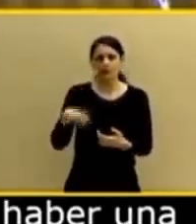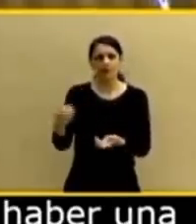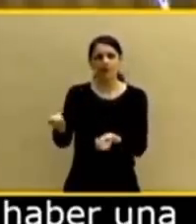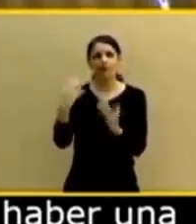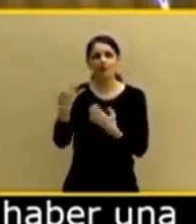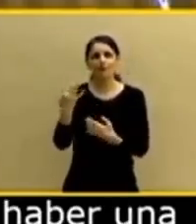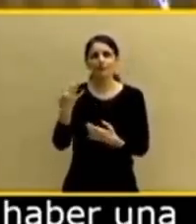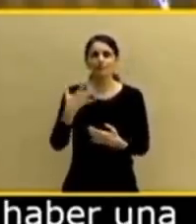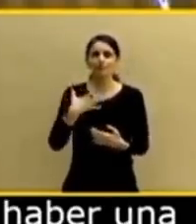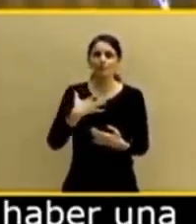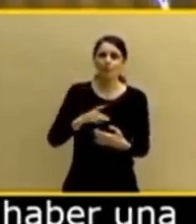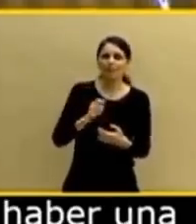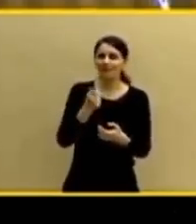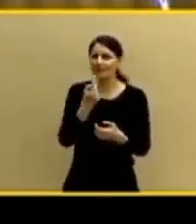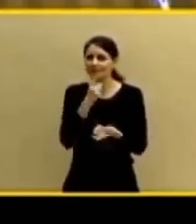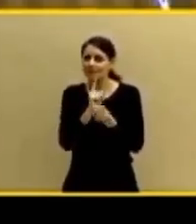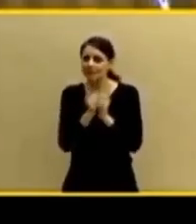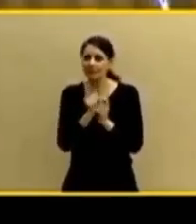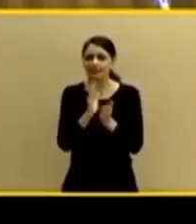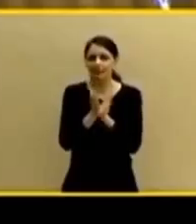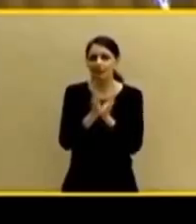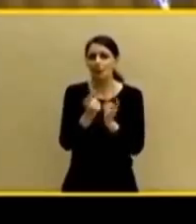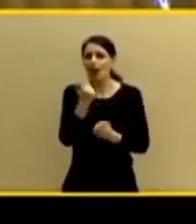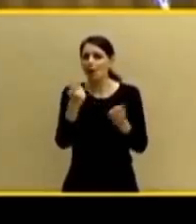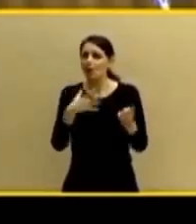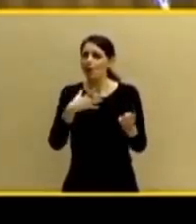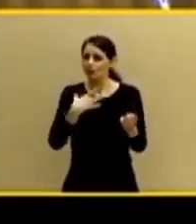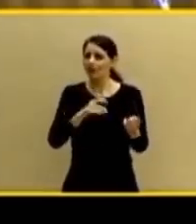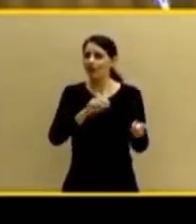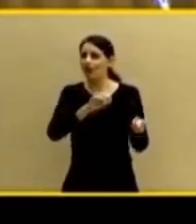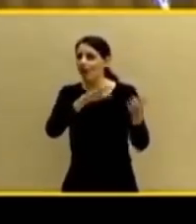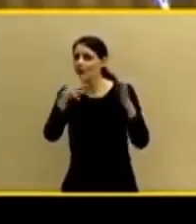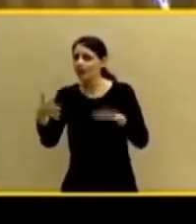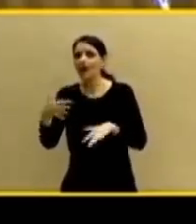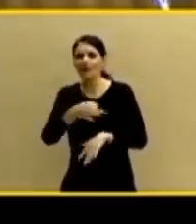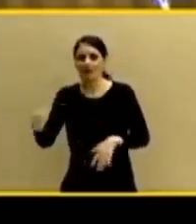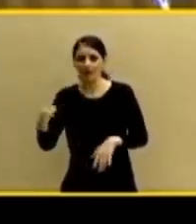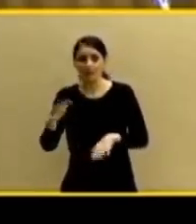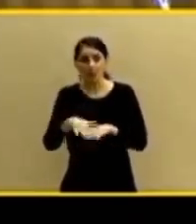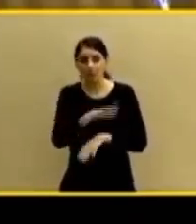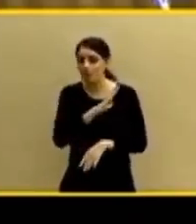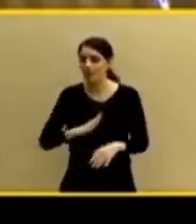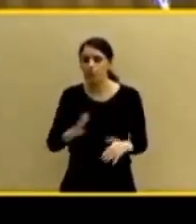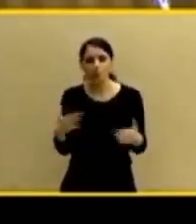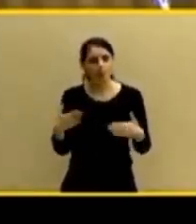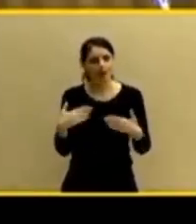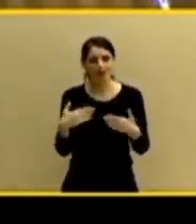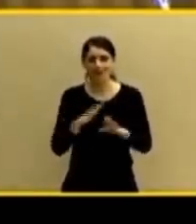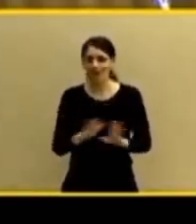haber algún tratamiento que se demuestre eficaz. Pero por el momento no hay nada de esto. Y por tanto, el ministro de